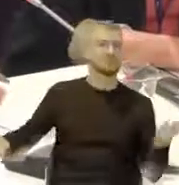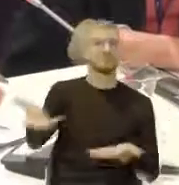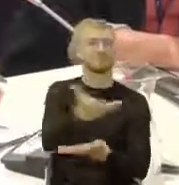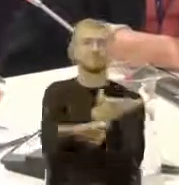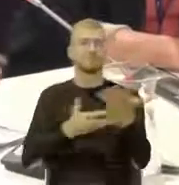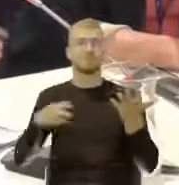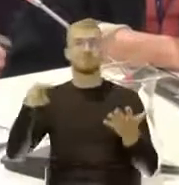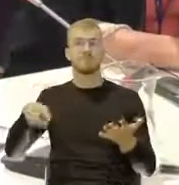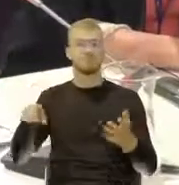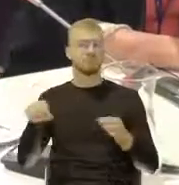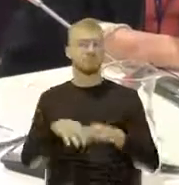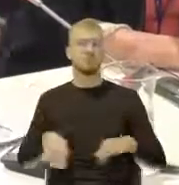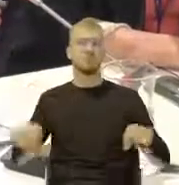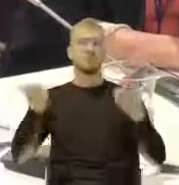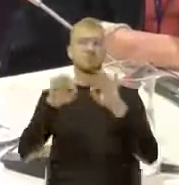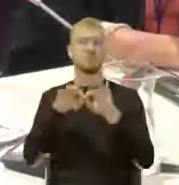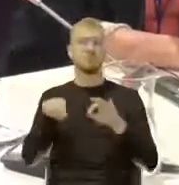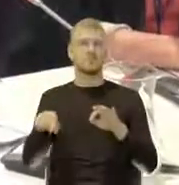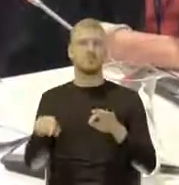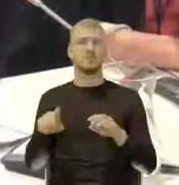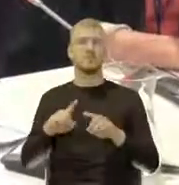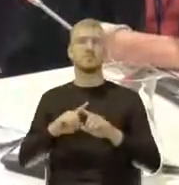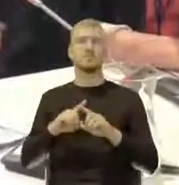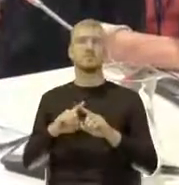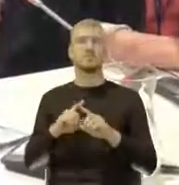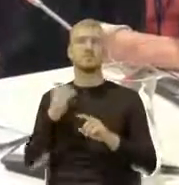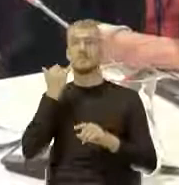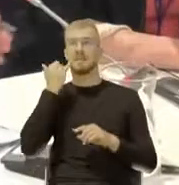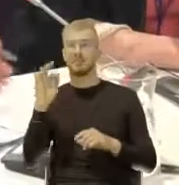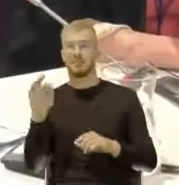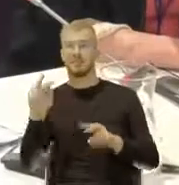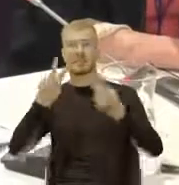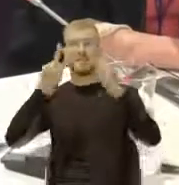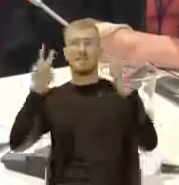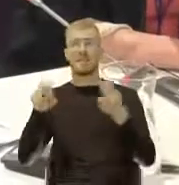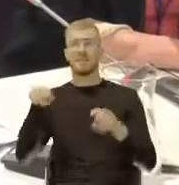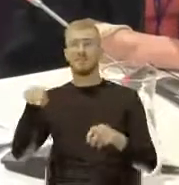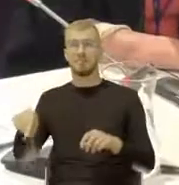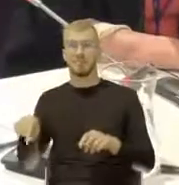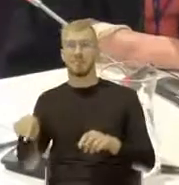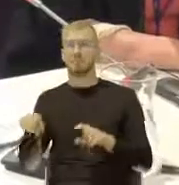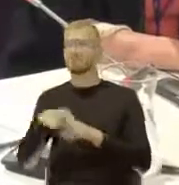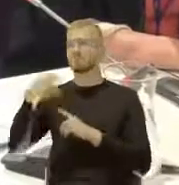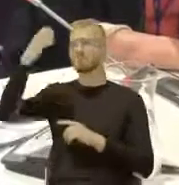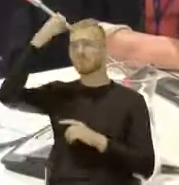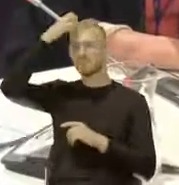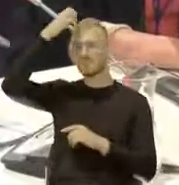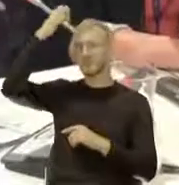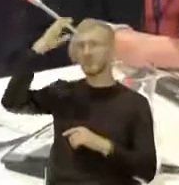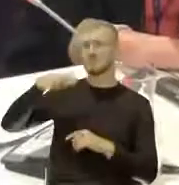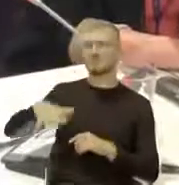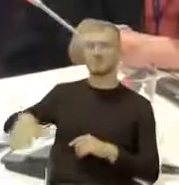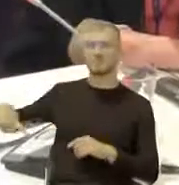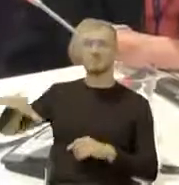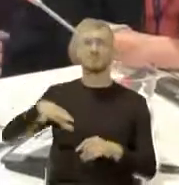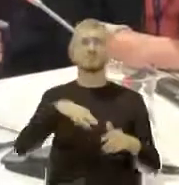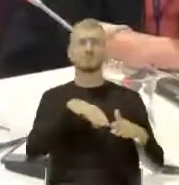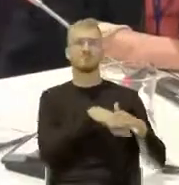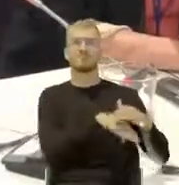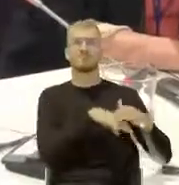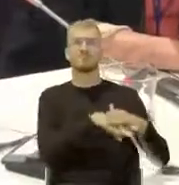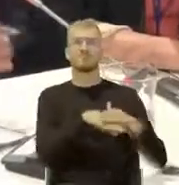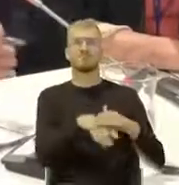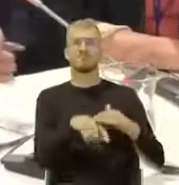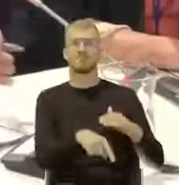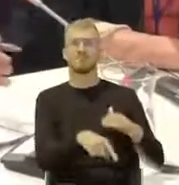finitos para enfrentar cada una de nuestras necesidades particulares en nuestras ciudades. Insistiría en todo el tema de información, que